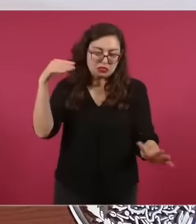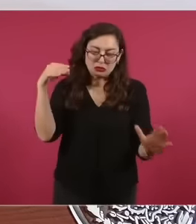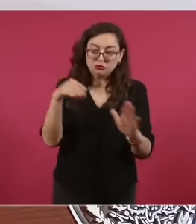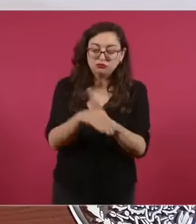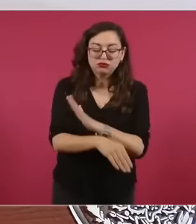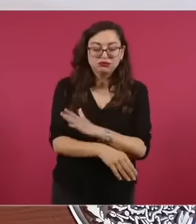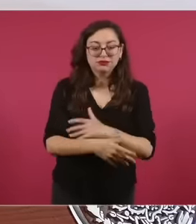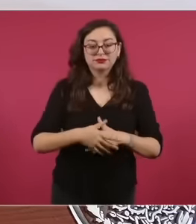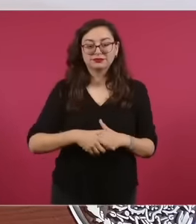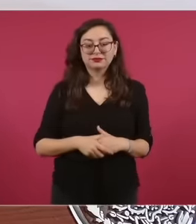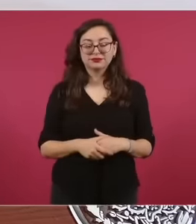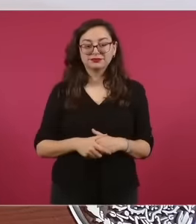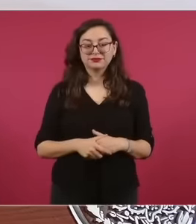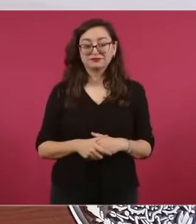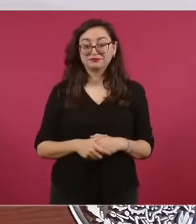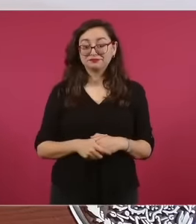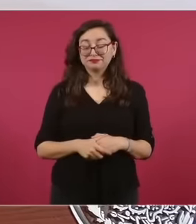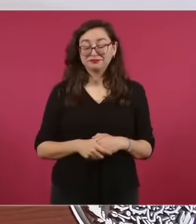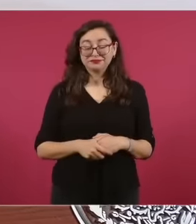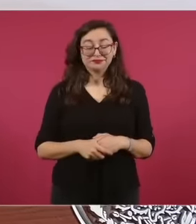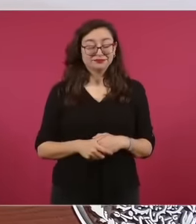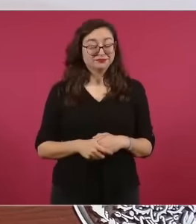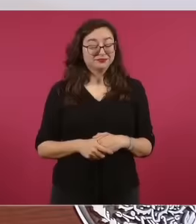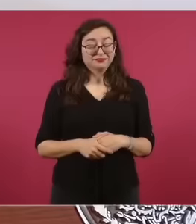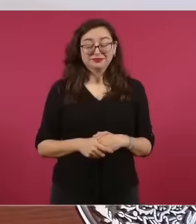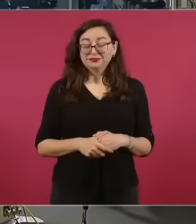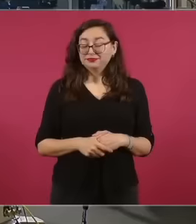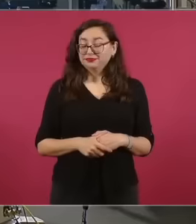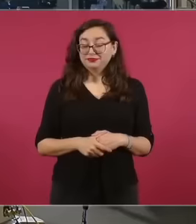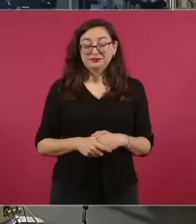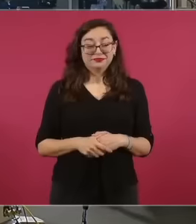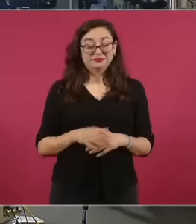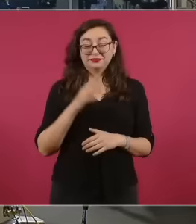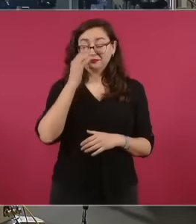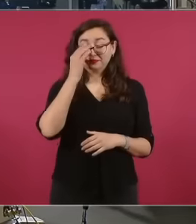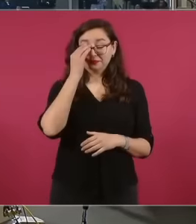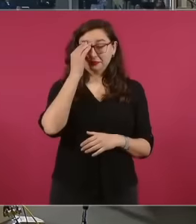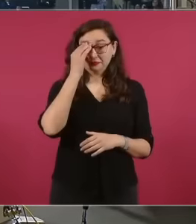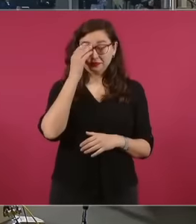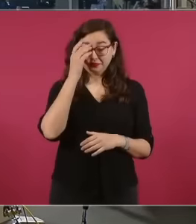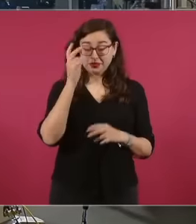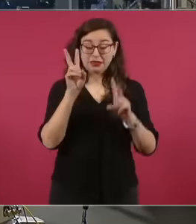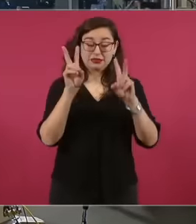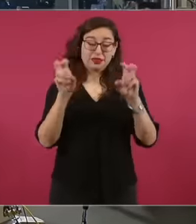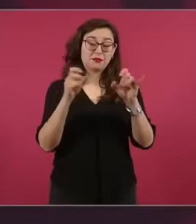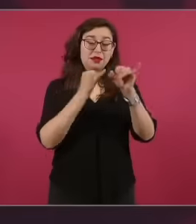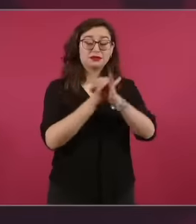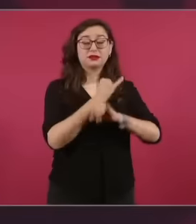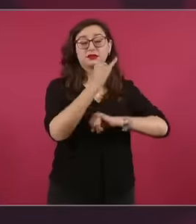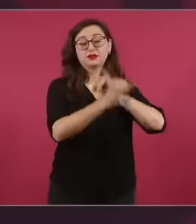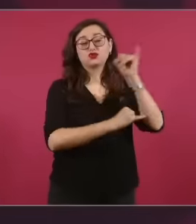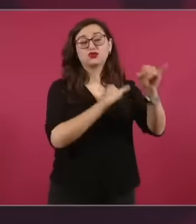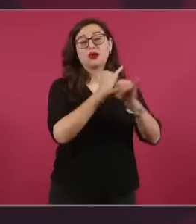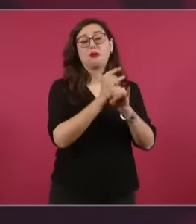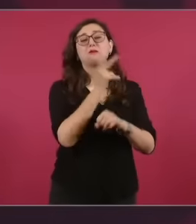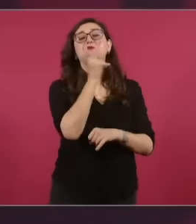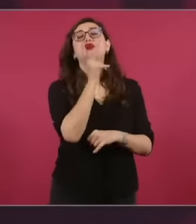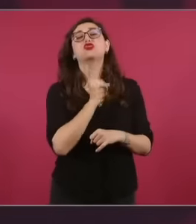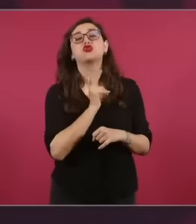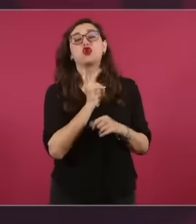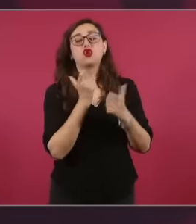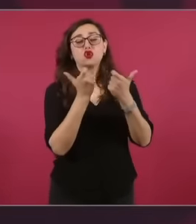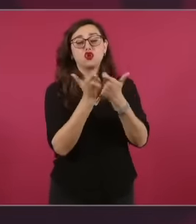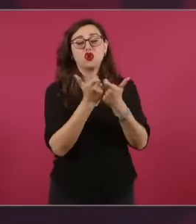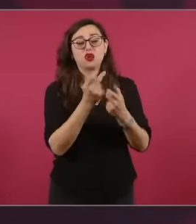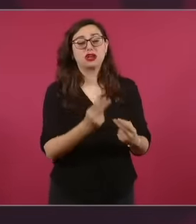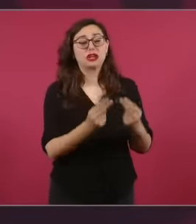No. Les voy a mostrar cómo se movió el mercado ayer en el mundo. A